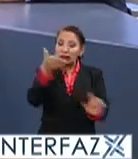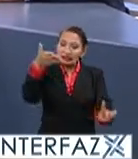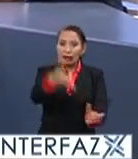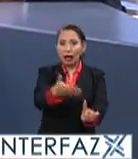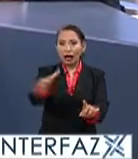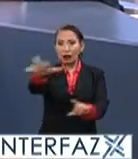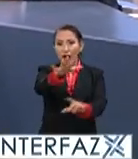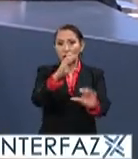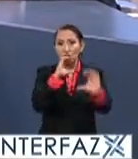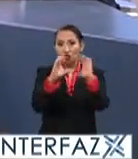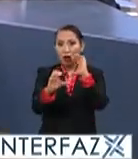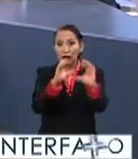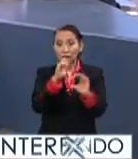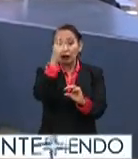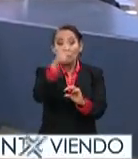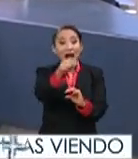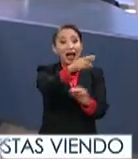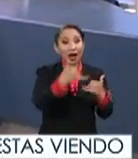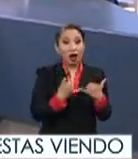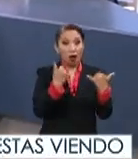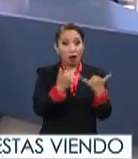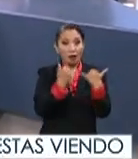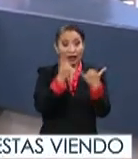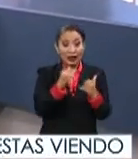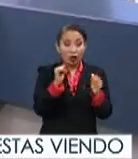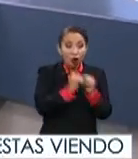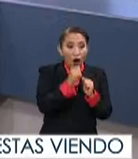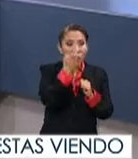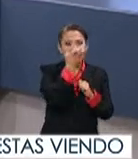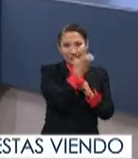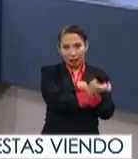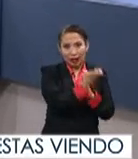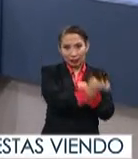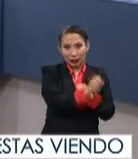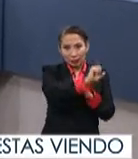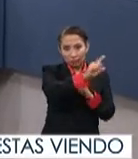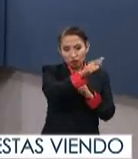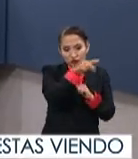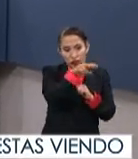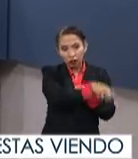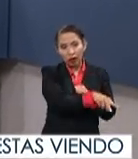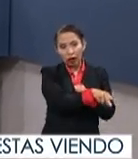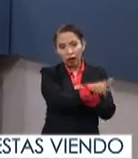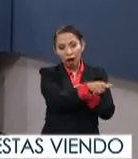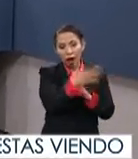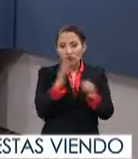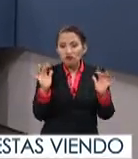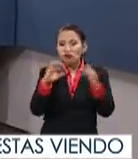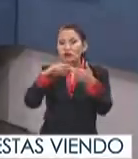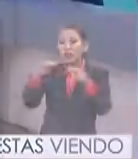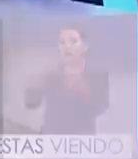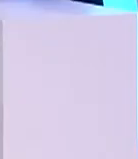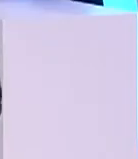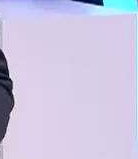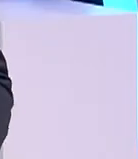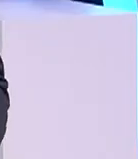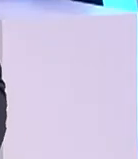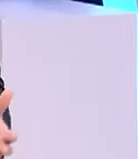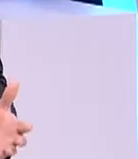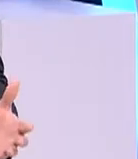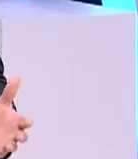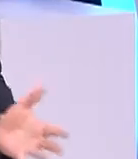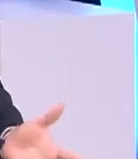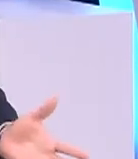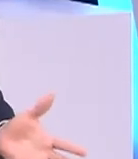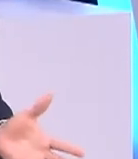hacia los medios de comunicación y para que los jóvenes, a partir de esta profesión, se vinculen hacia este ámbito. Por último,